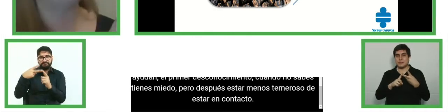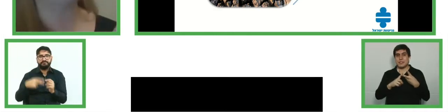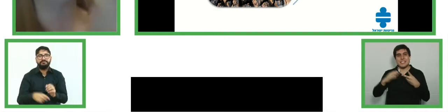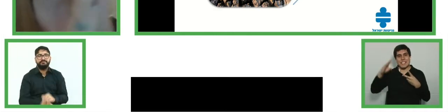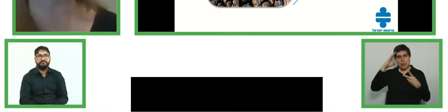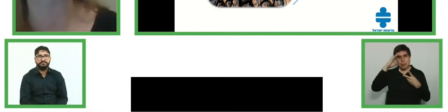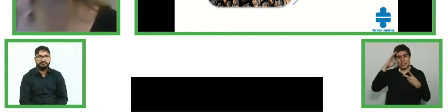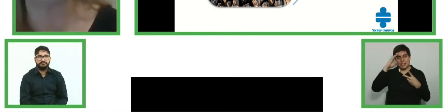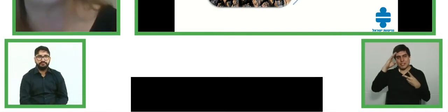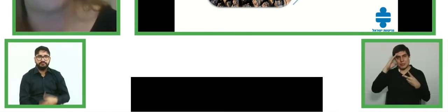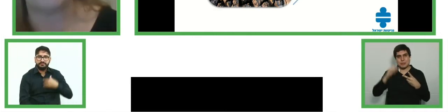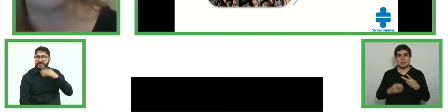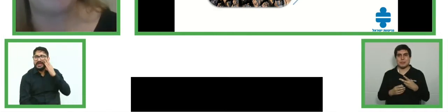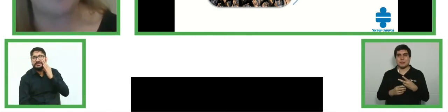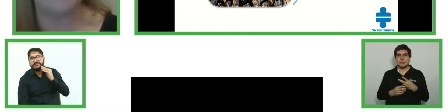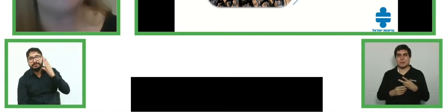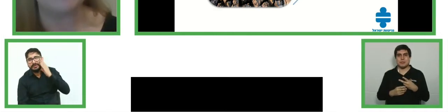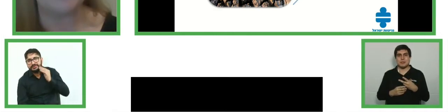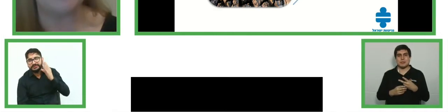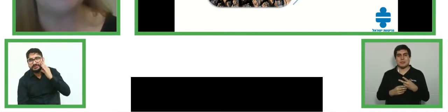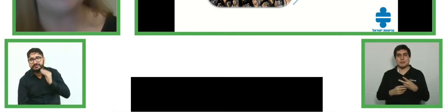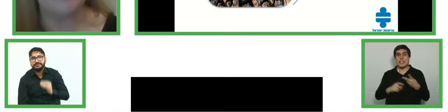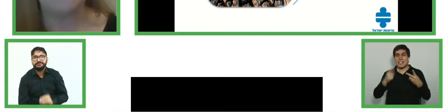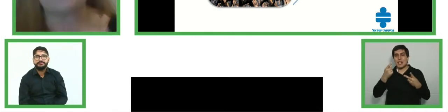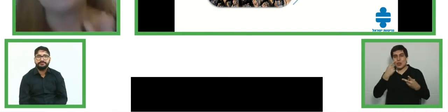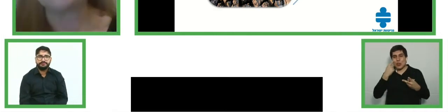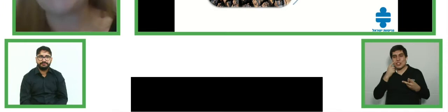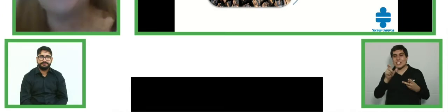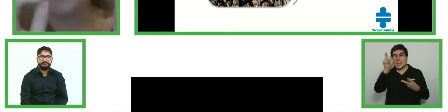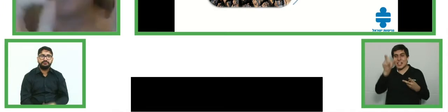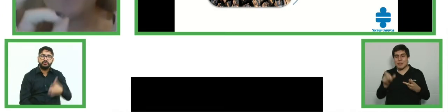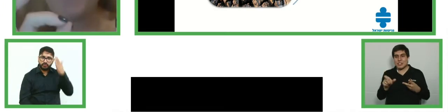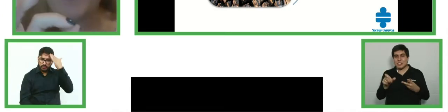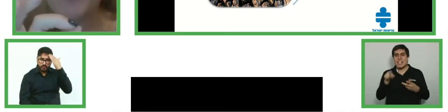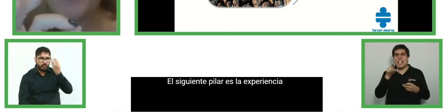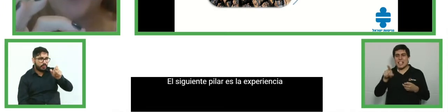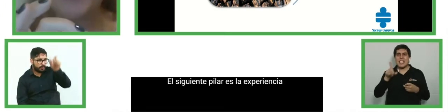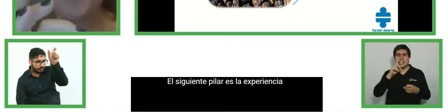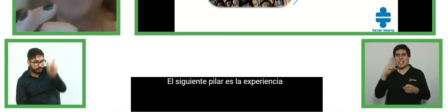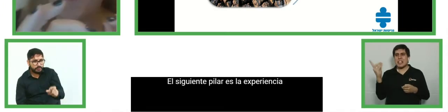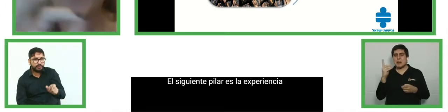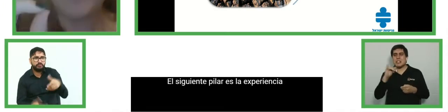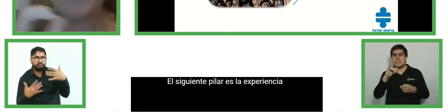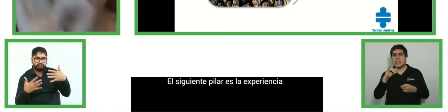experiencia. Aquí es conocer a la persona detrás de la discapacidad. Y les